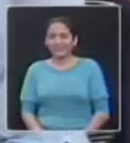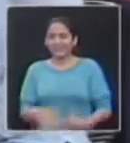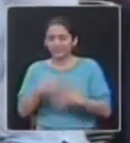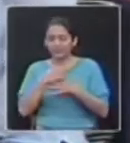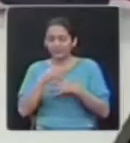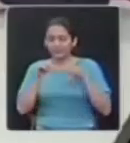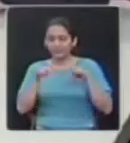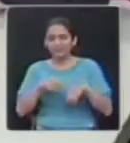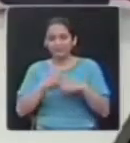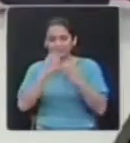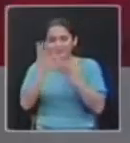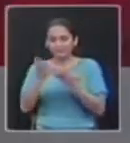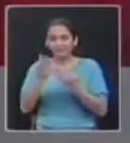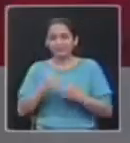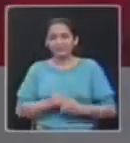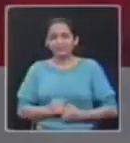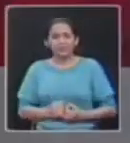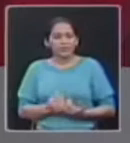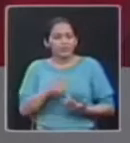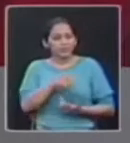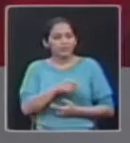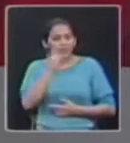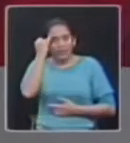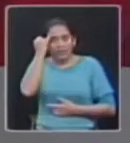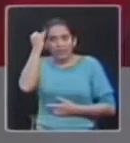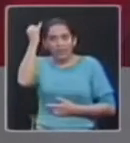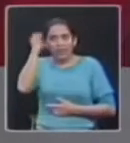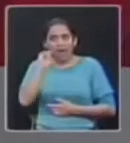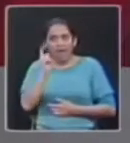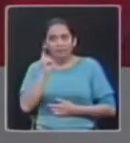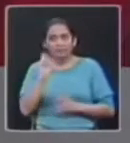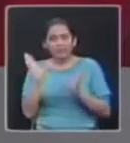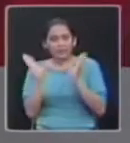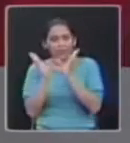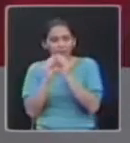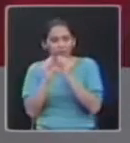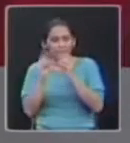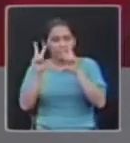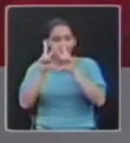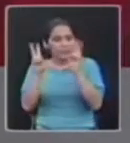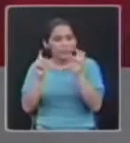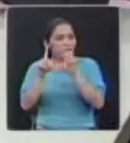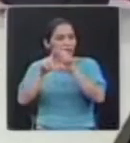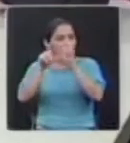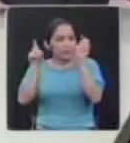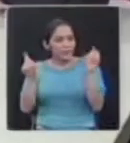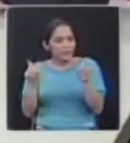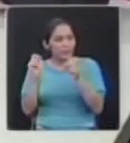de complacerles. Bueno, ¿cómo nace la idea de hacer este congreso inmobiliario?